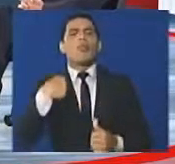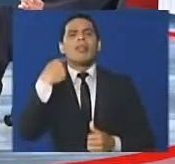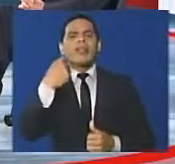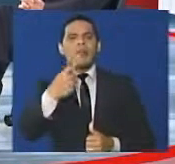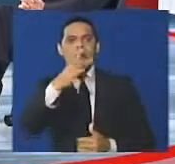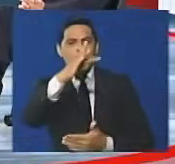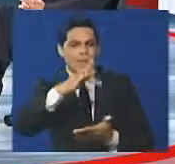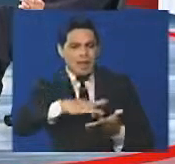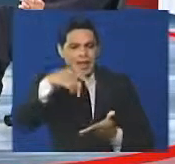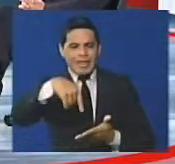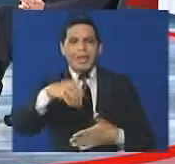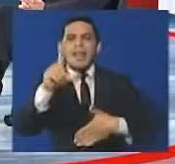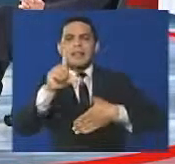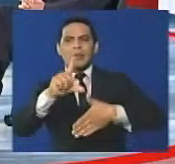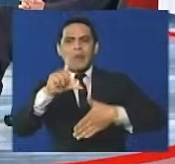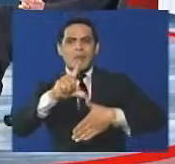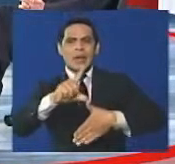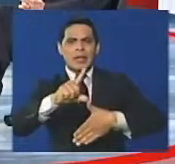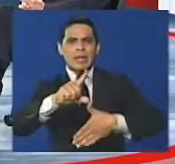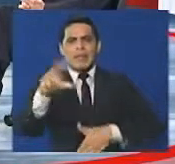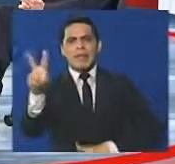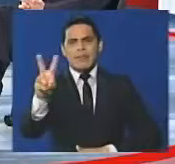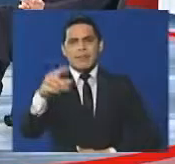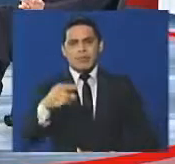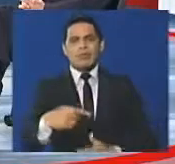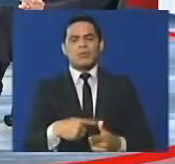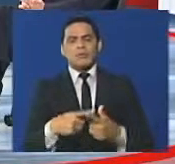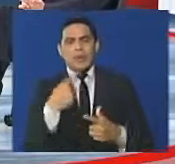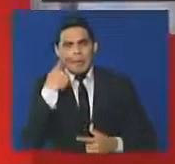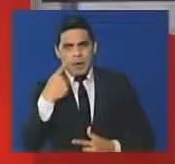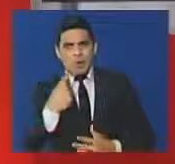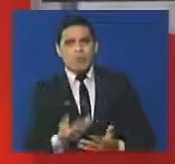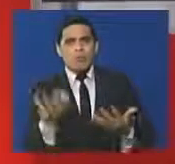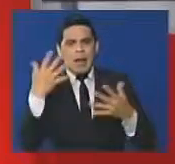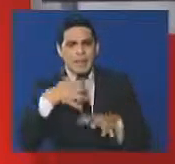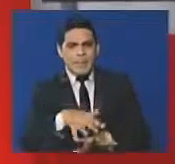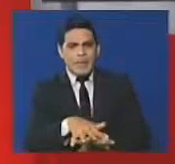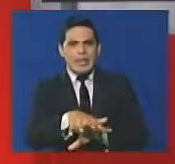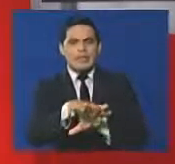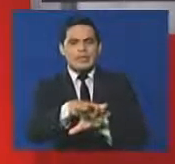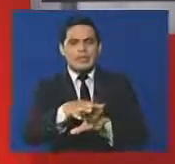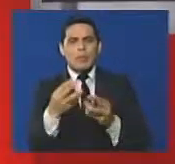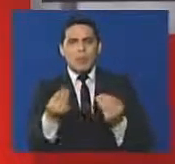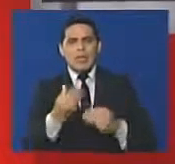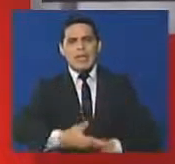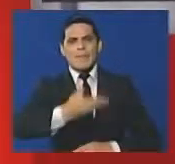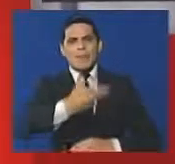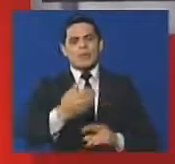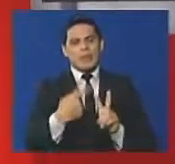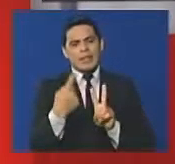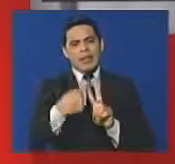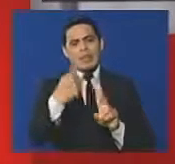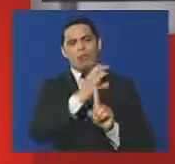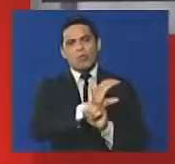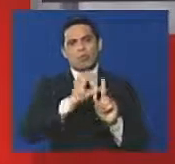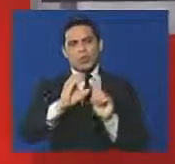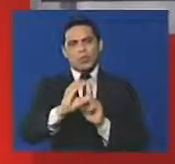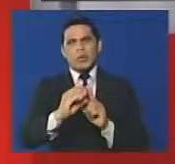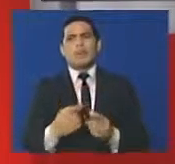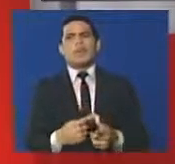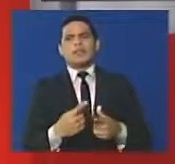recibe de Latinoamérica y concretamente de Venezuela, se produce una mezcla interesante e importante. De